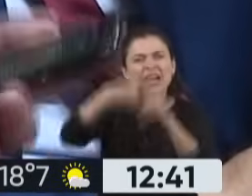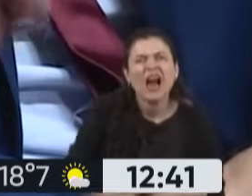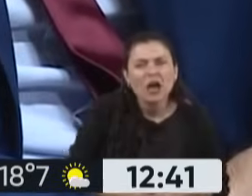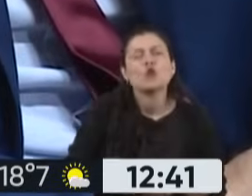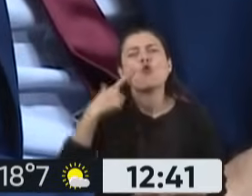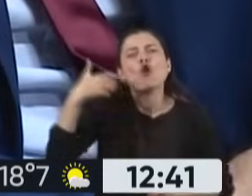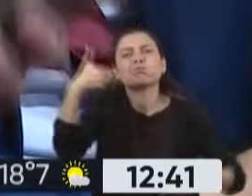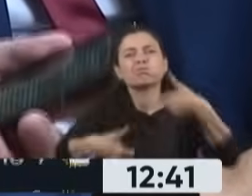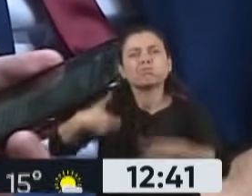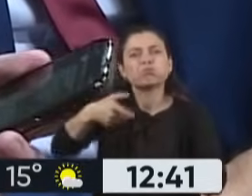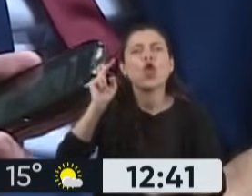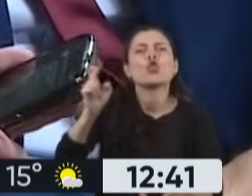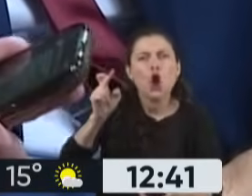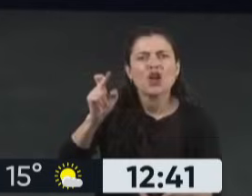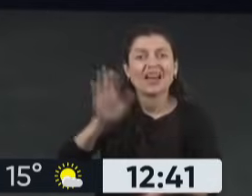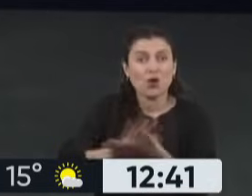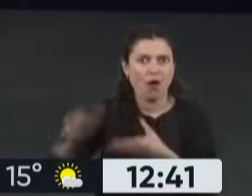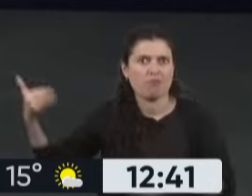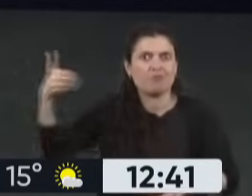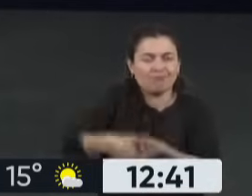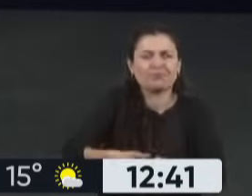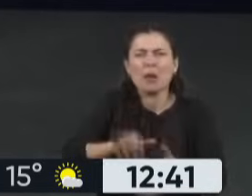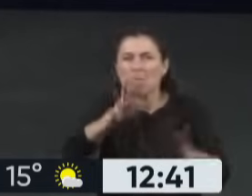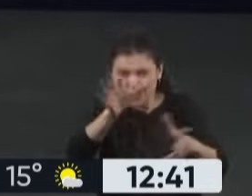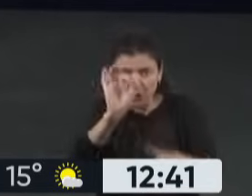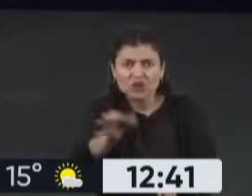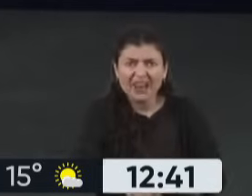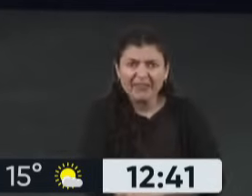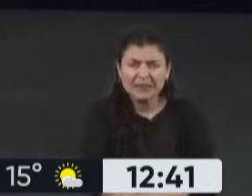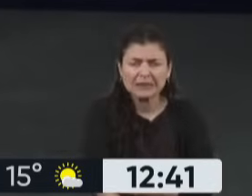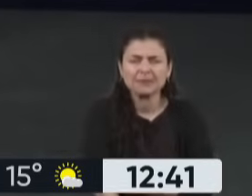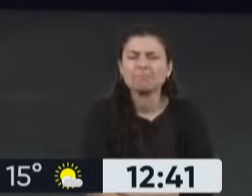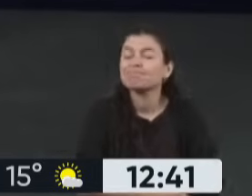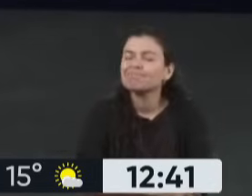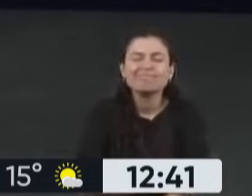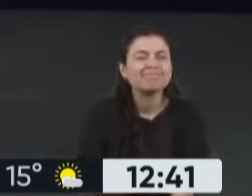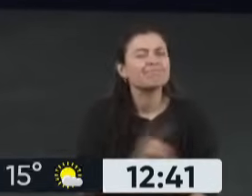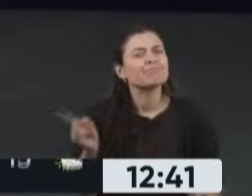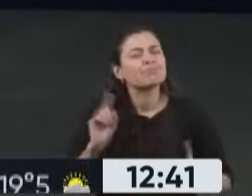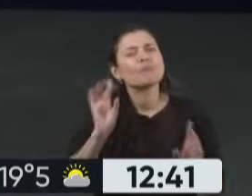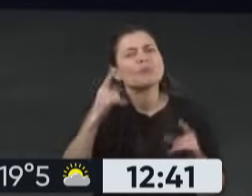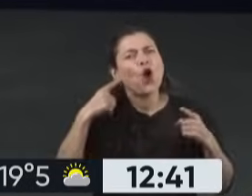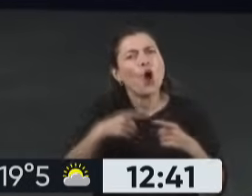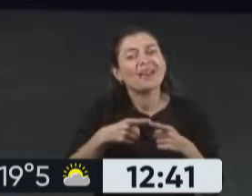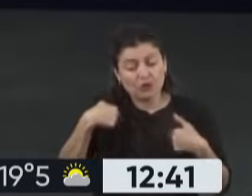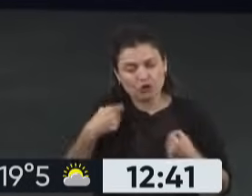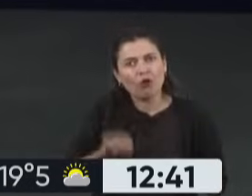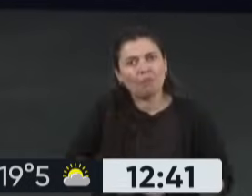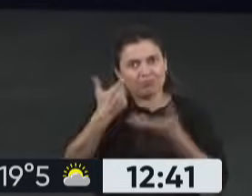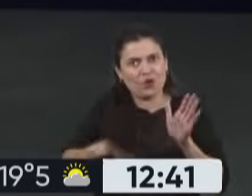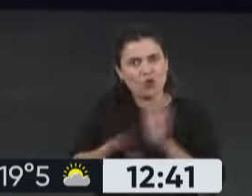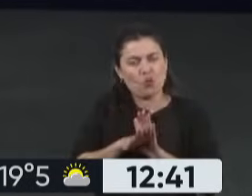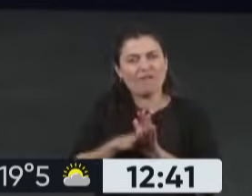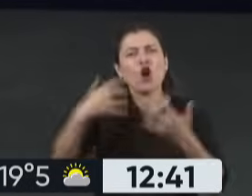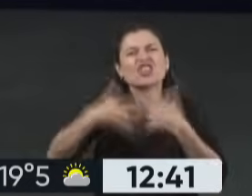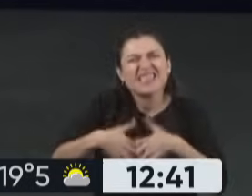reservas, ingresen los dólares a las reservas. No es con el objetivo de que ingresen reservas, es con el objetivo de que la gente tenga más